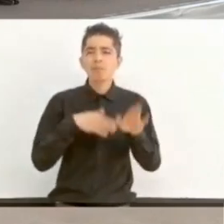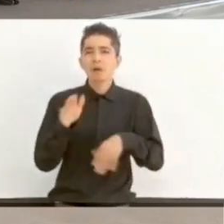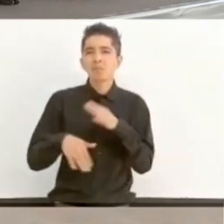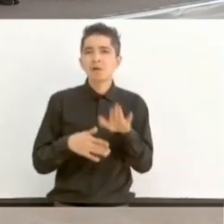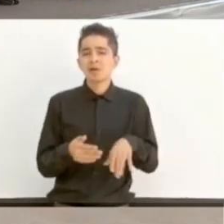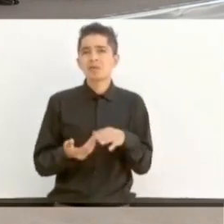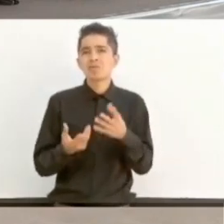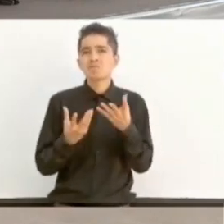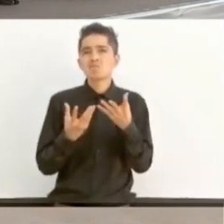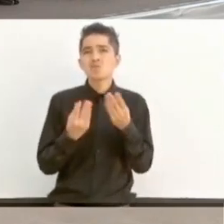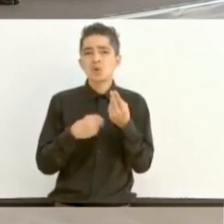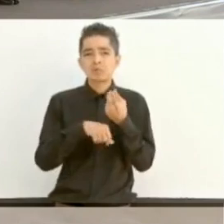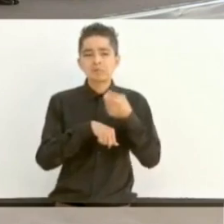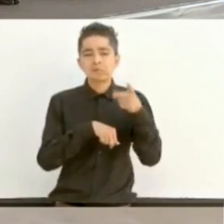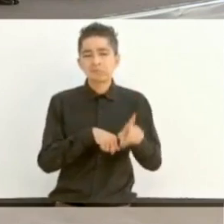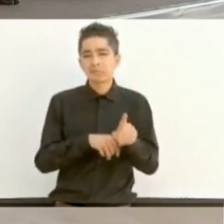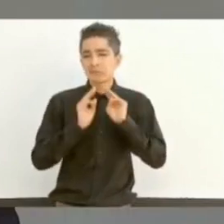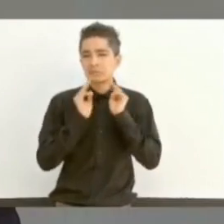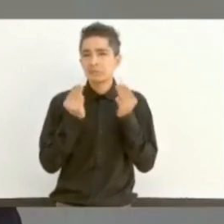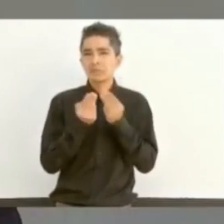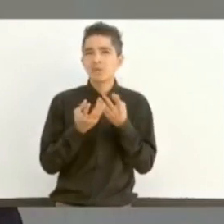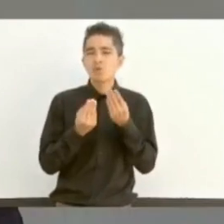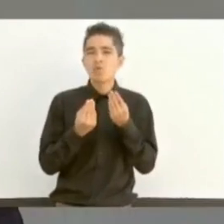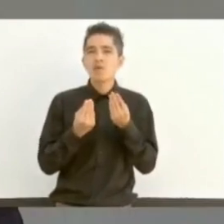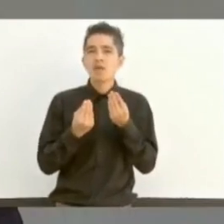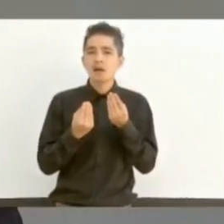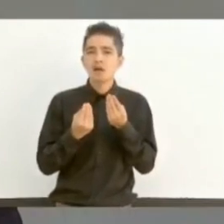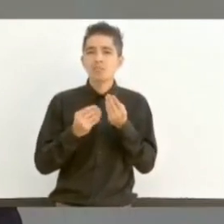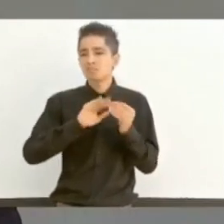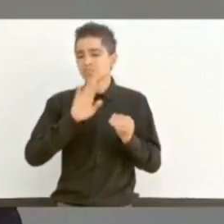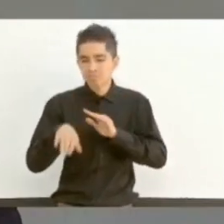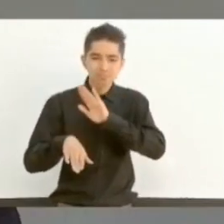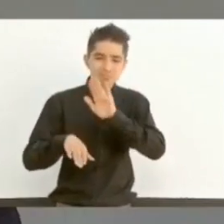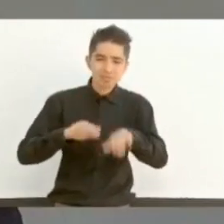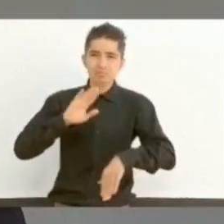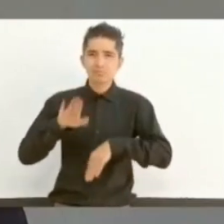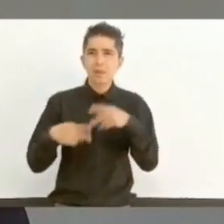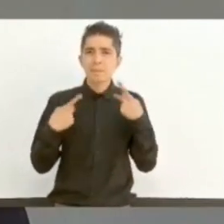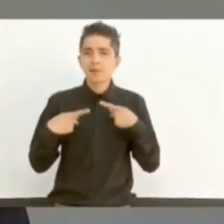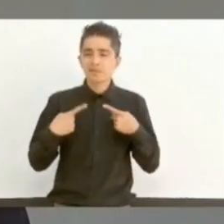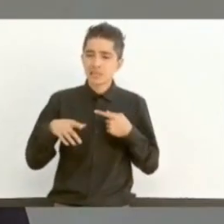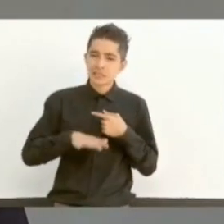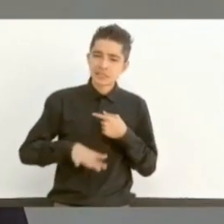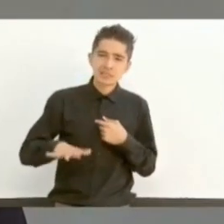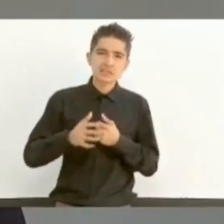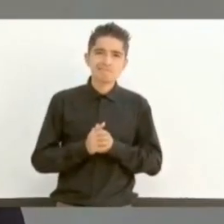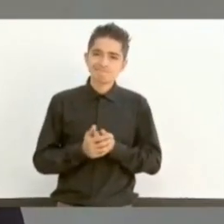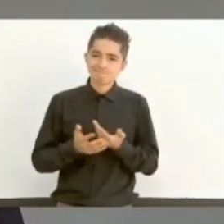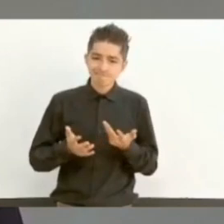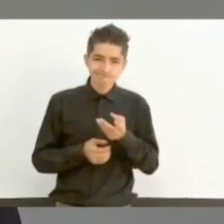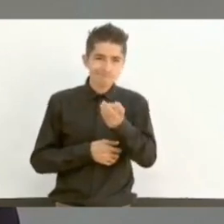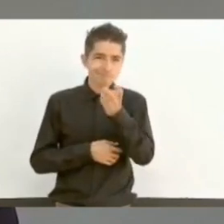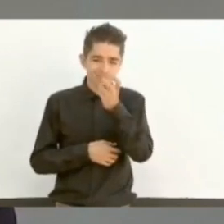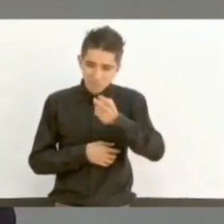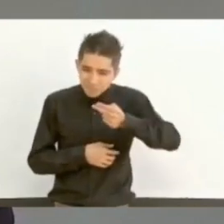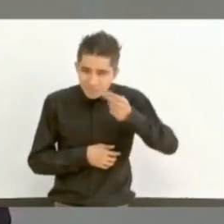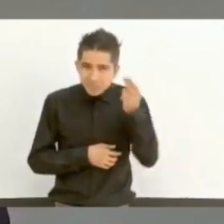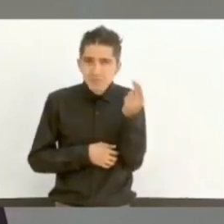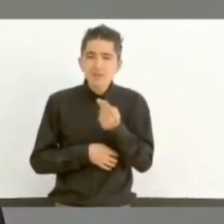ocasionan muchas pérdidas de vidas humanas. Tenemos que